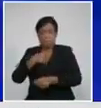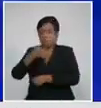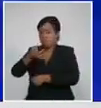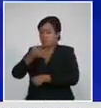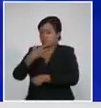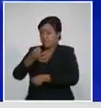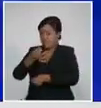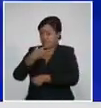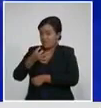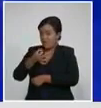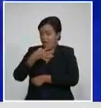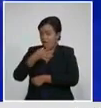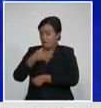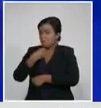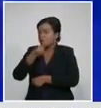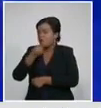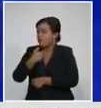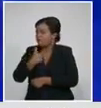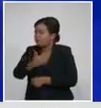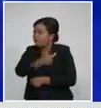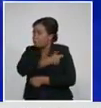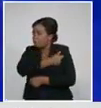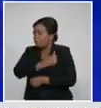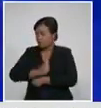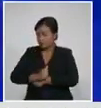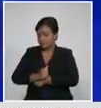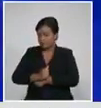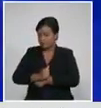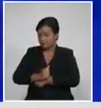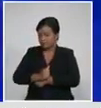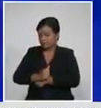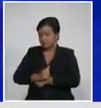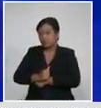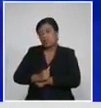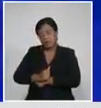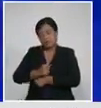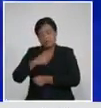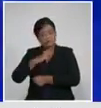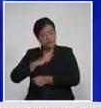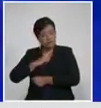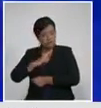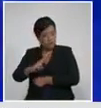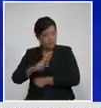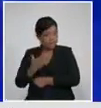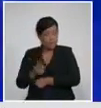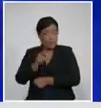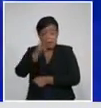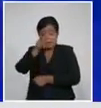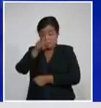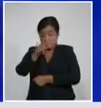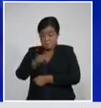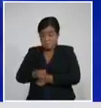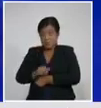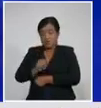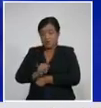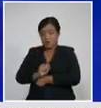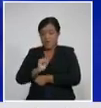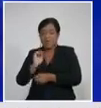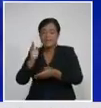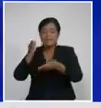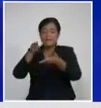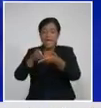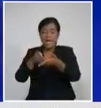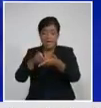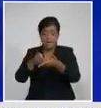vacunar? Bueno, mire, ¿qué yo le puedo decir sobre eso? Cuando la persona llega al vacunatorio se le hace